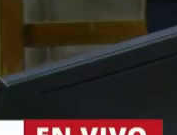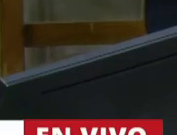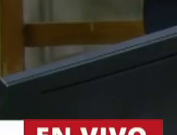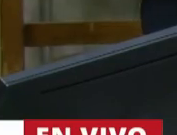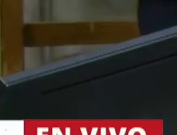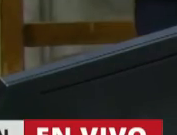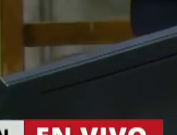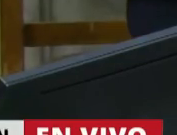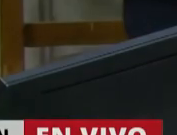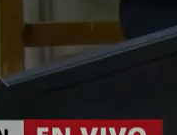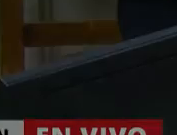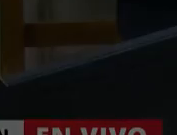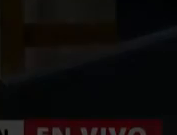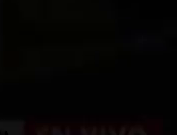gracias diputado k case